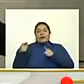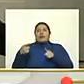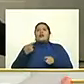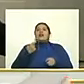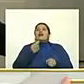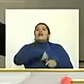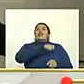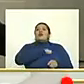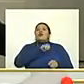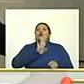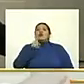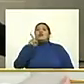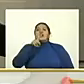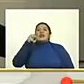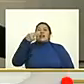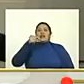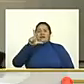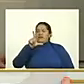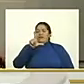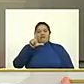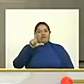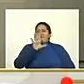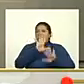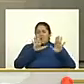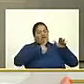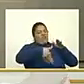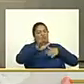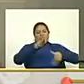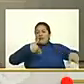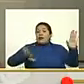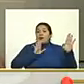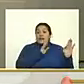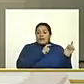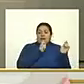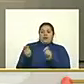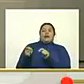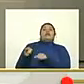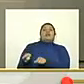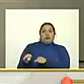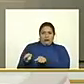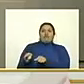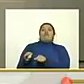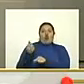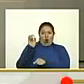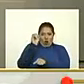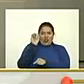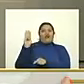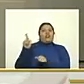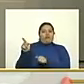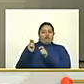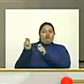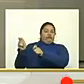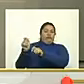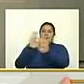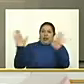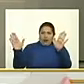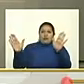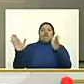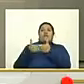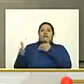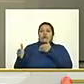OHL, y efectivamente le entregan la Ruta del Sol al señor Marcelo Odebrecht, por